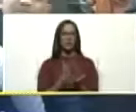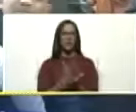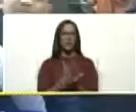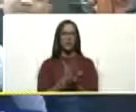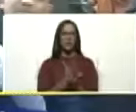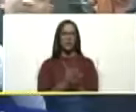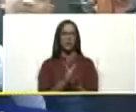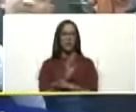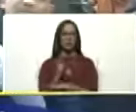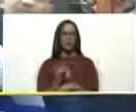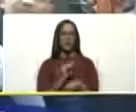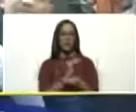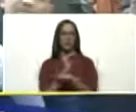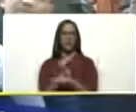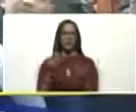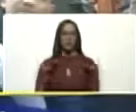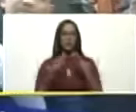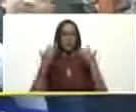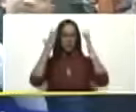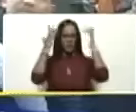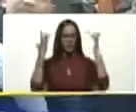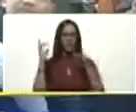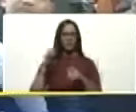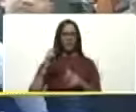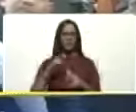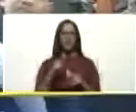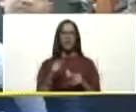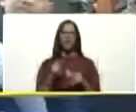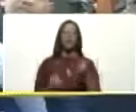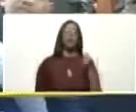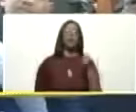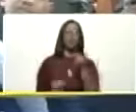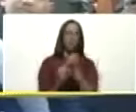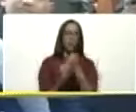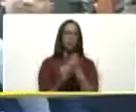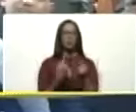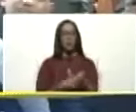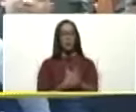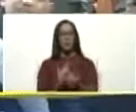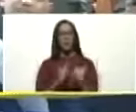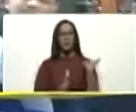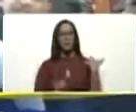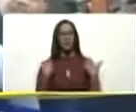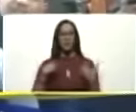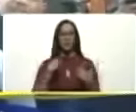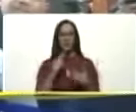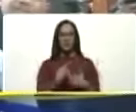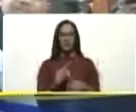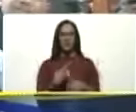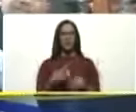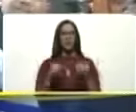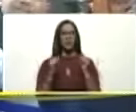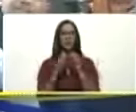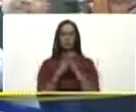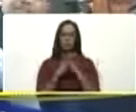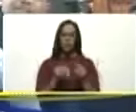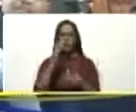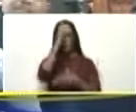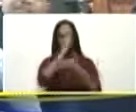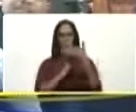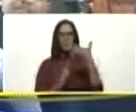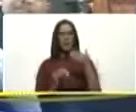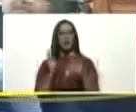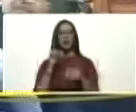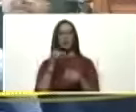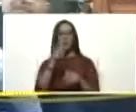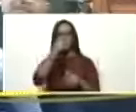nos protege y nos da la sabiduría necesaria, con su impulso, hermano presidente, y tengo que decirlo con toda humildad, con mucha modestia, usted ha